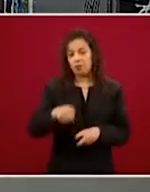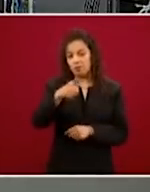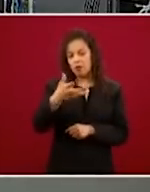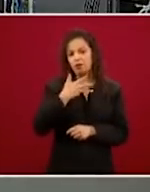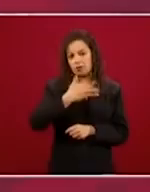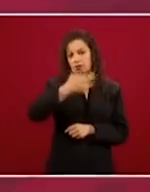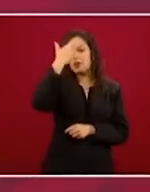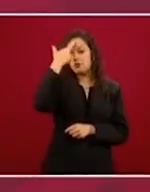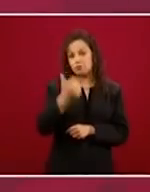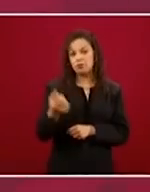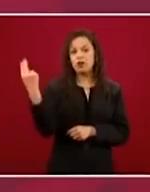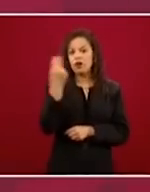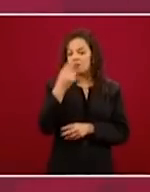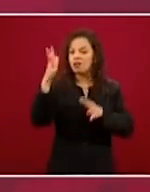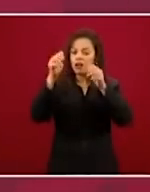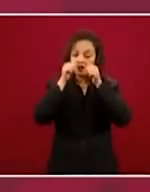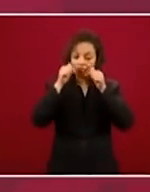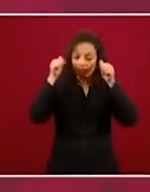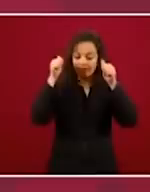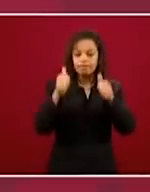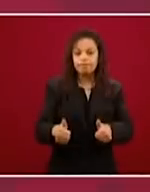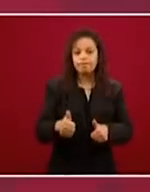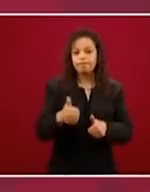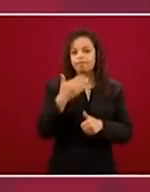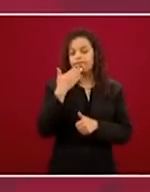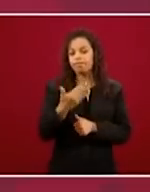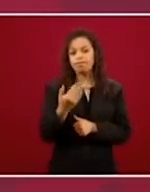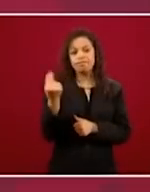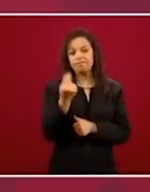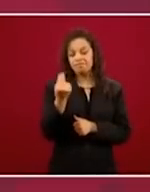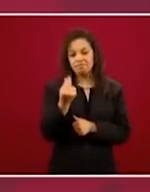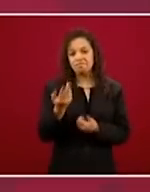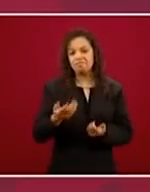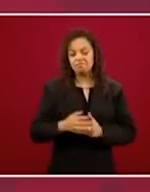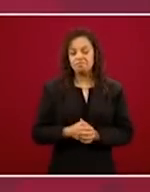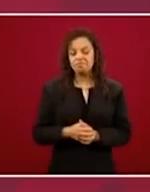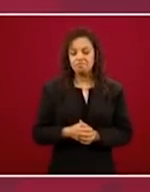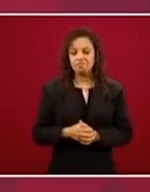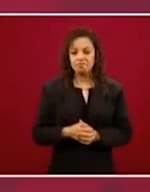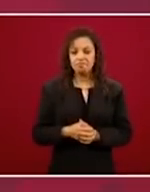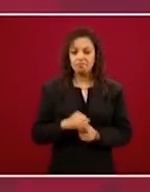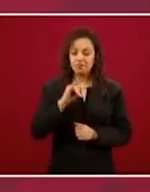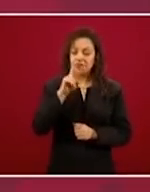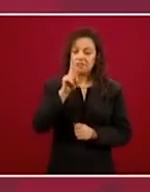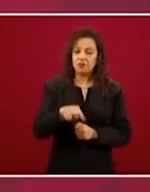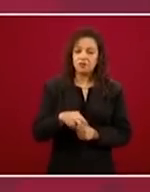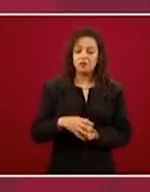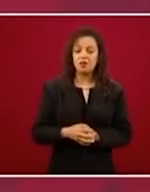causas es lo que siempre hemos dicho los problemas